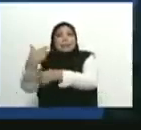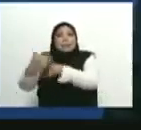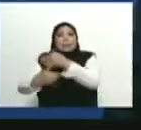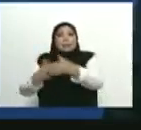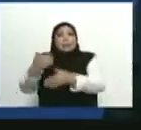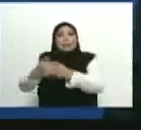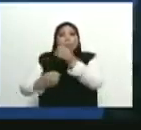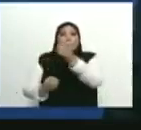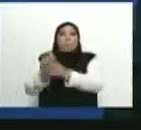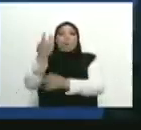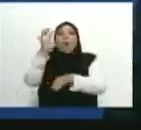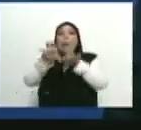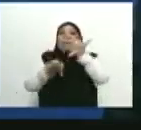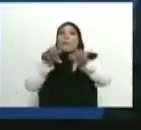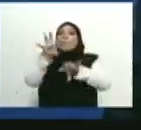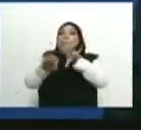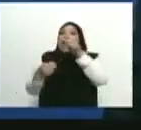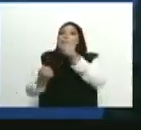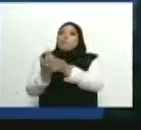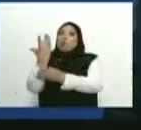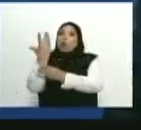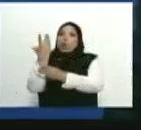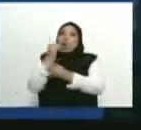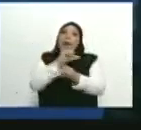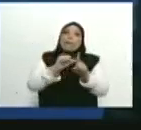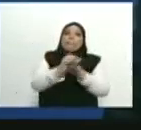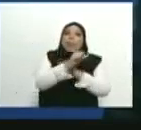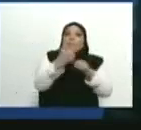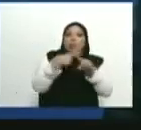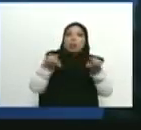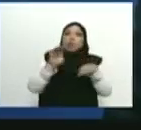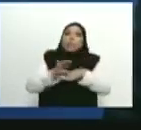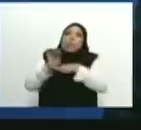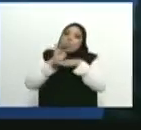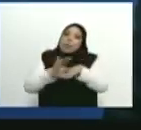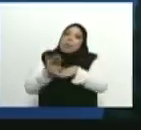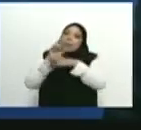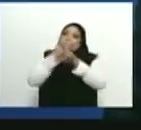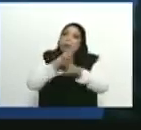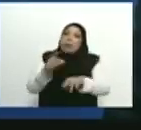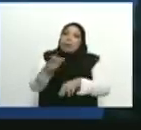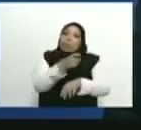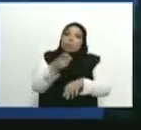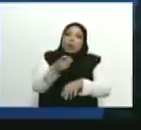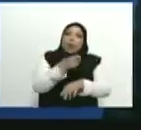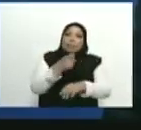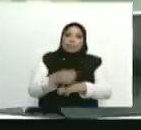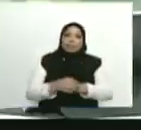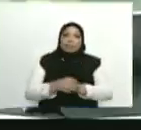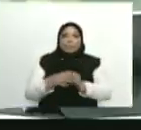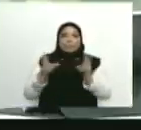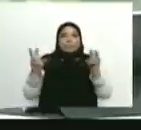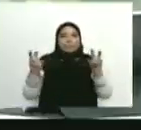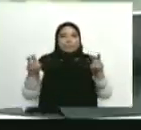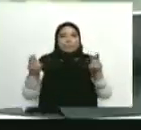de flora y fauna, un ecosistema que debemos proteger y rescatar, presidente. Bueno, la nueva batalla del lago.